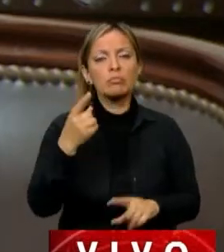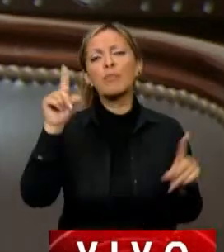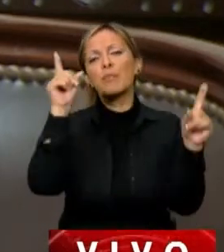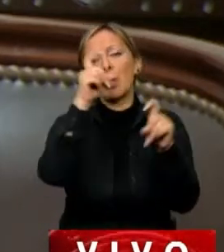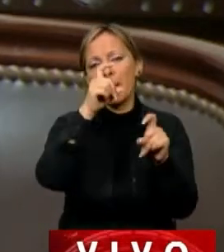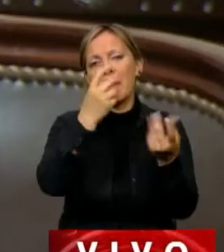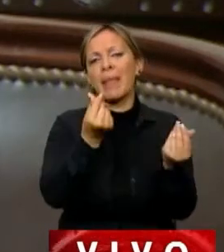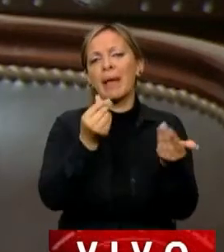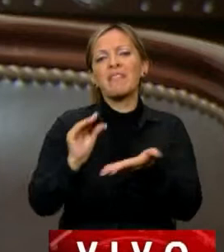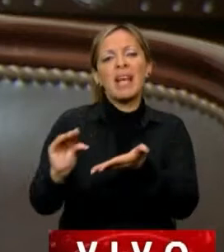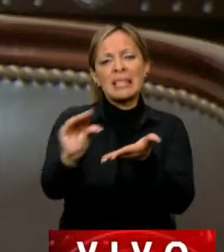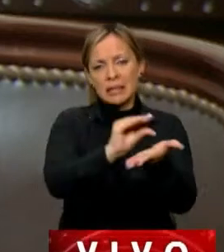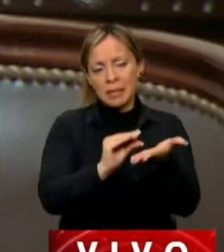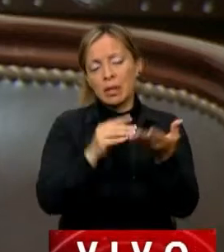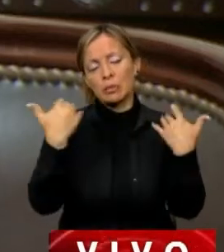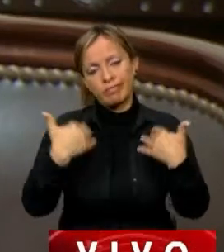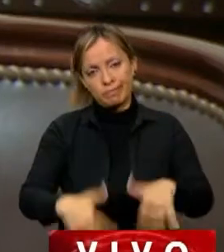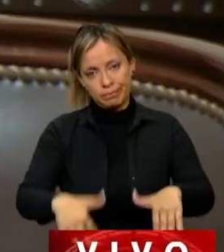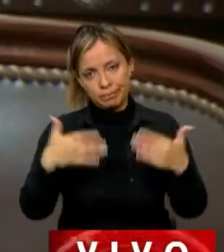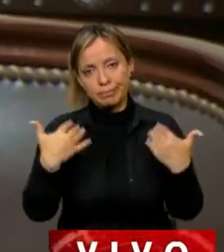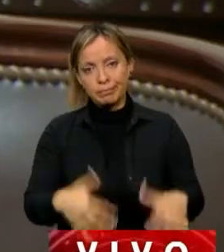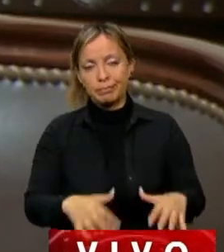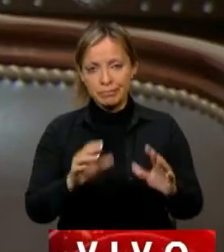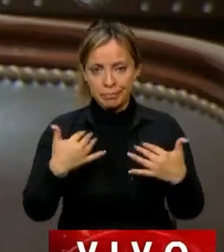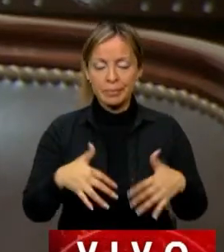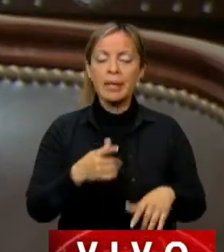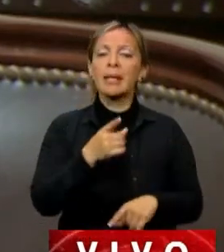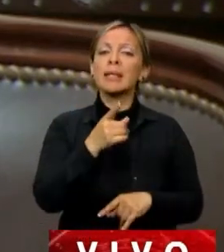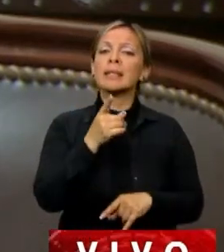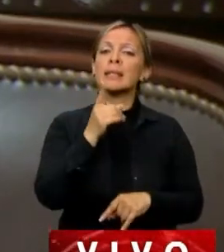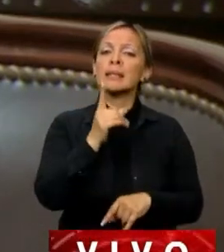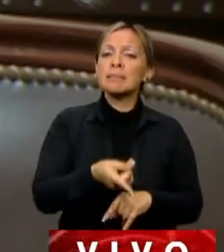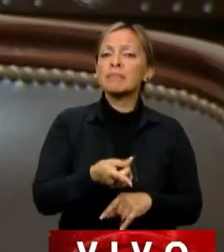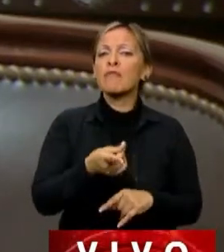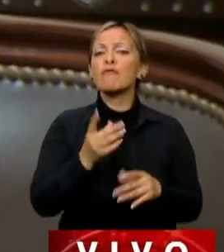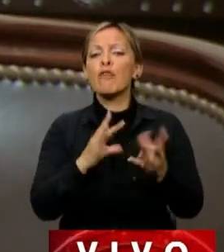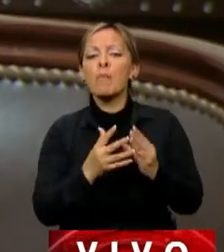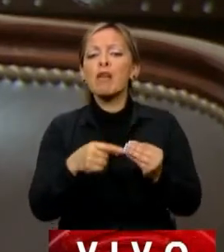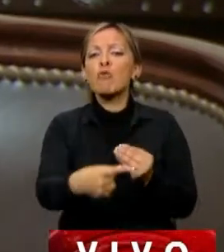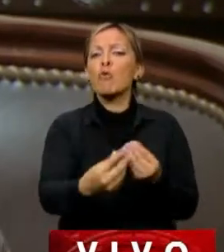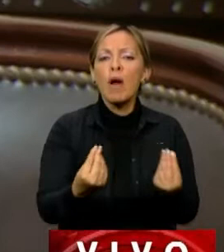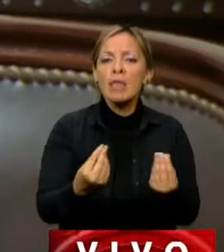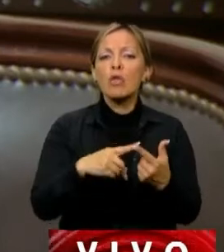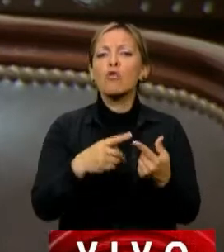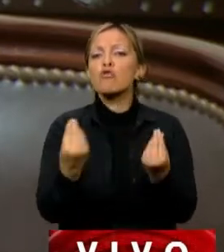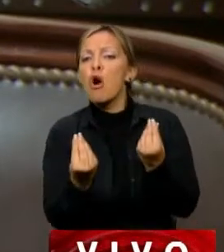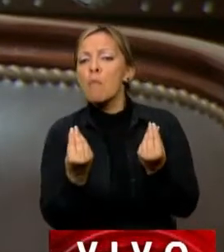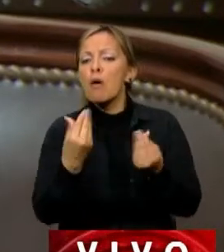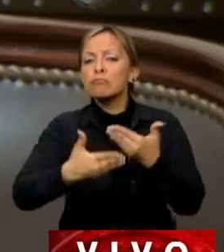del financiamiento es tremendo. ¿Y cuándo y cómo se va